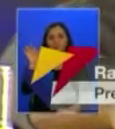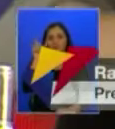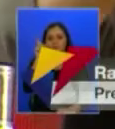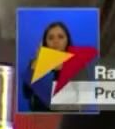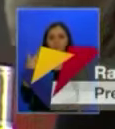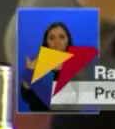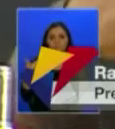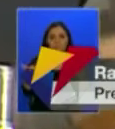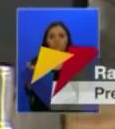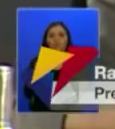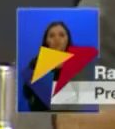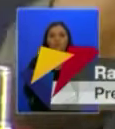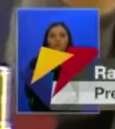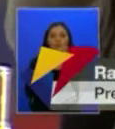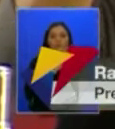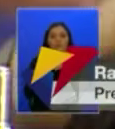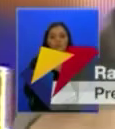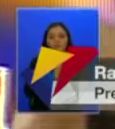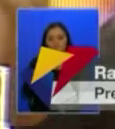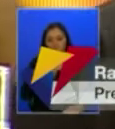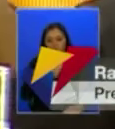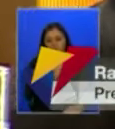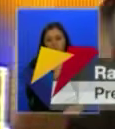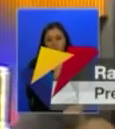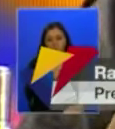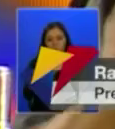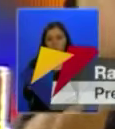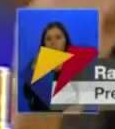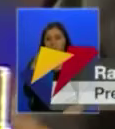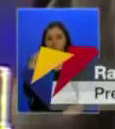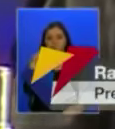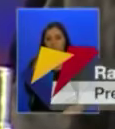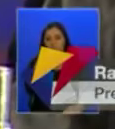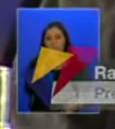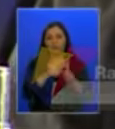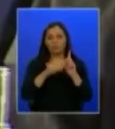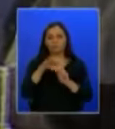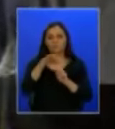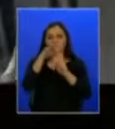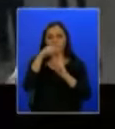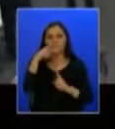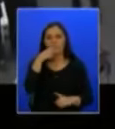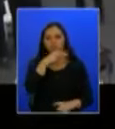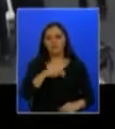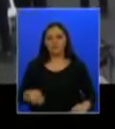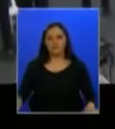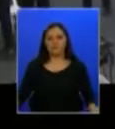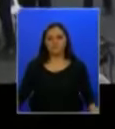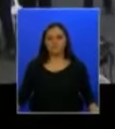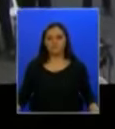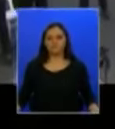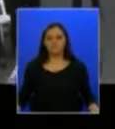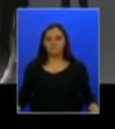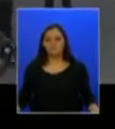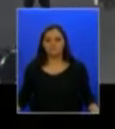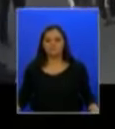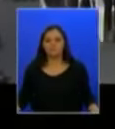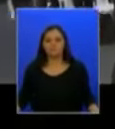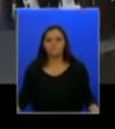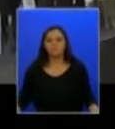el gabinete. Le dimos un folleto con las principales mentiras. Pónganme, ¿cuáles son las principales mentiras que está utilizando la